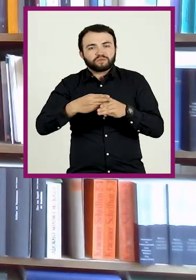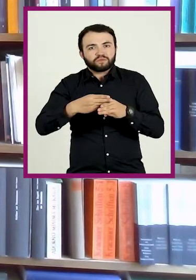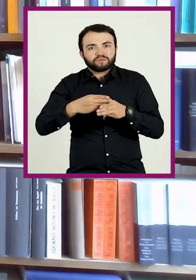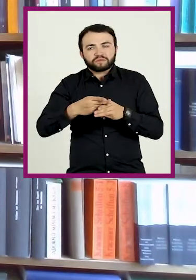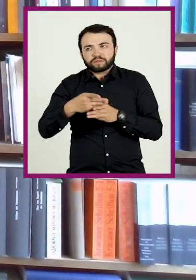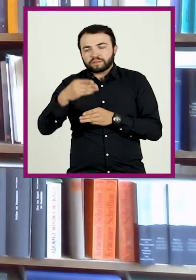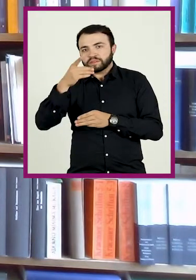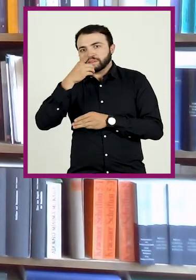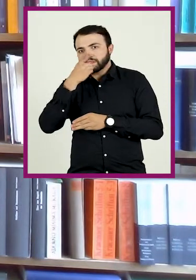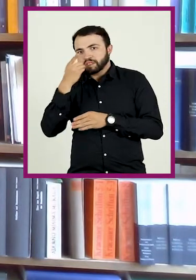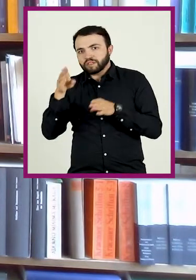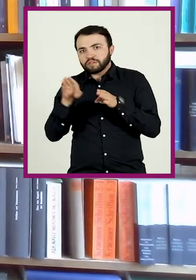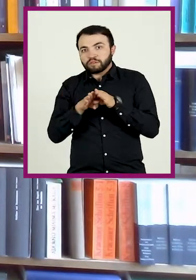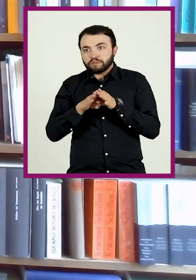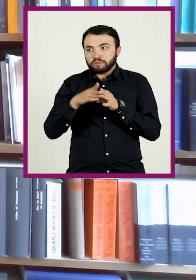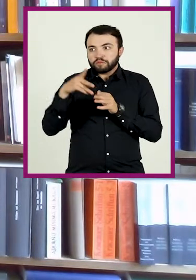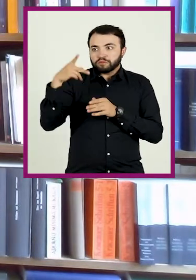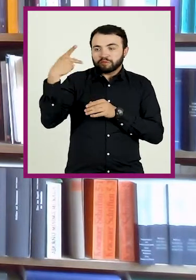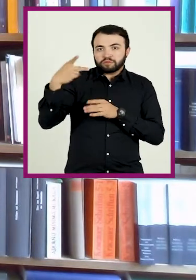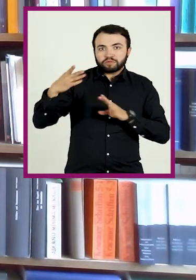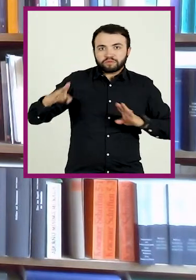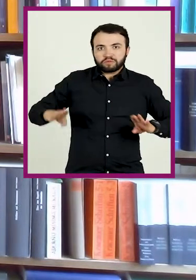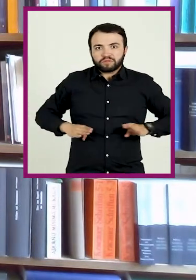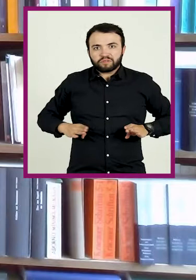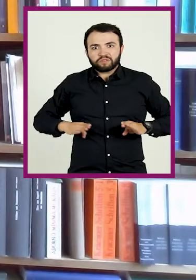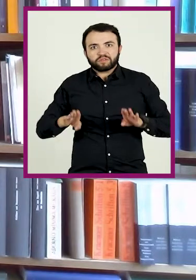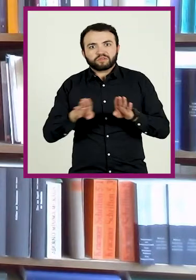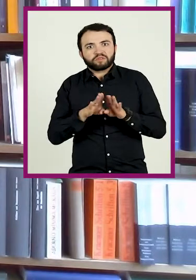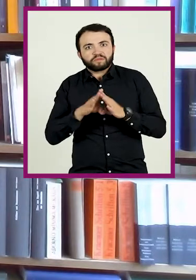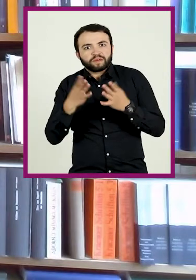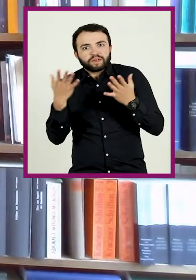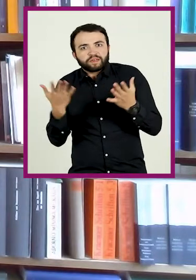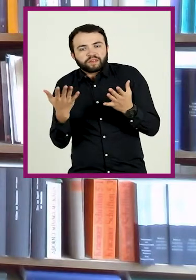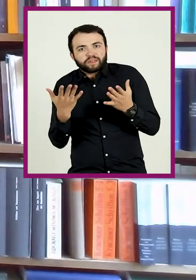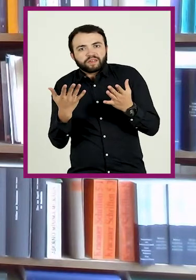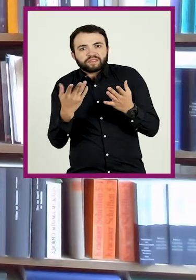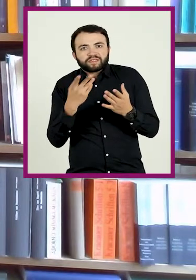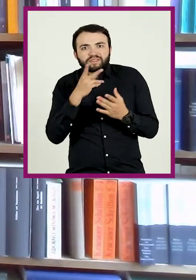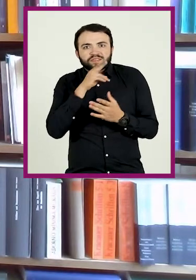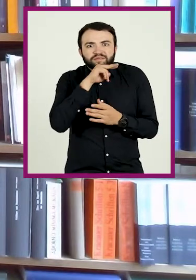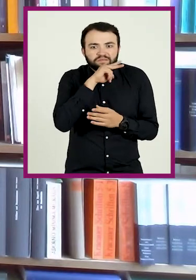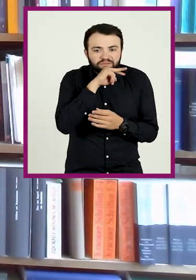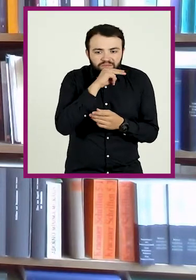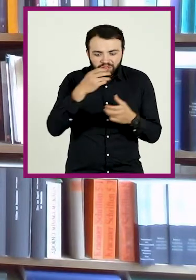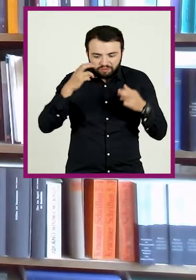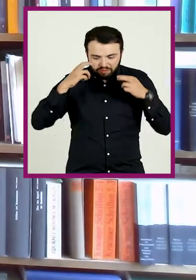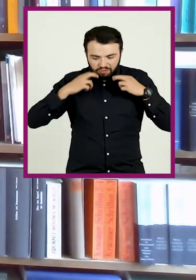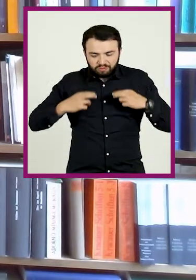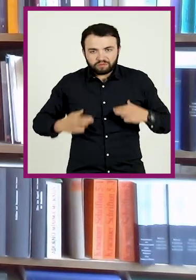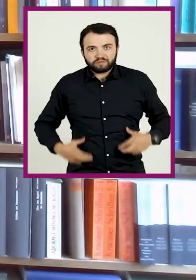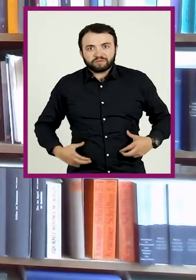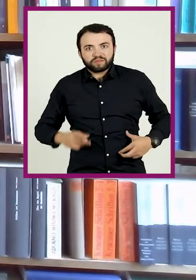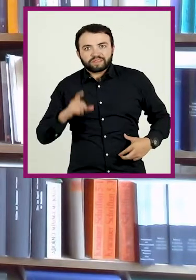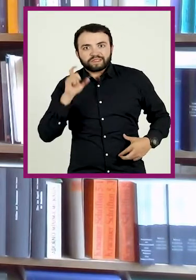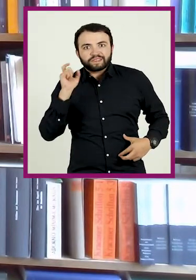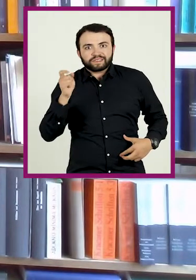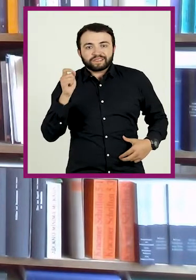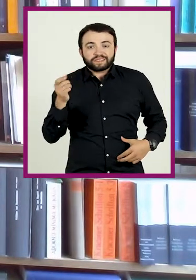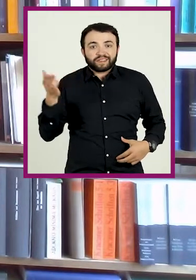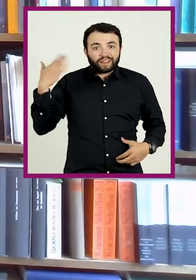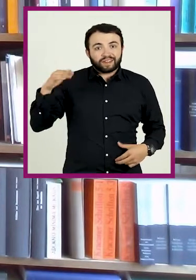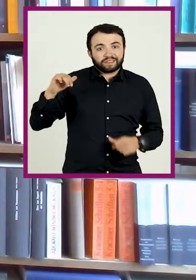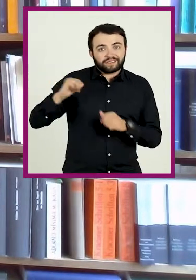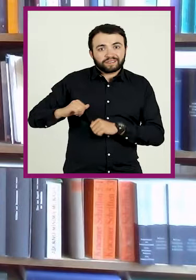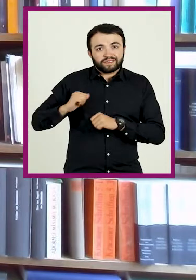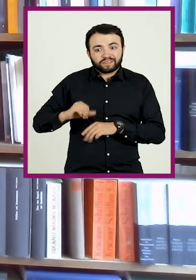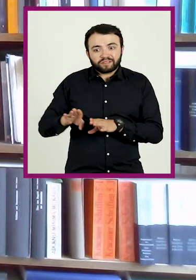un acontecimiento que trastorna, provoca una perturbación en el adecuado